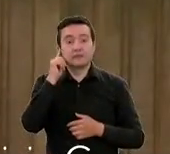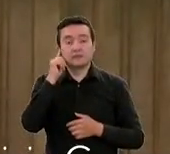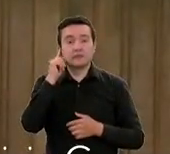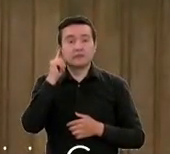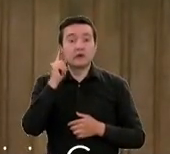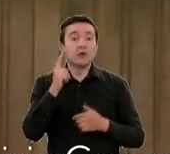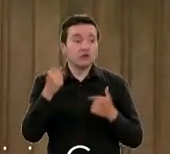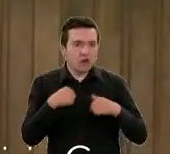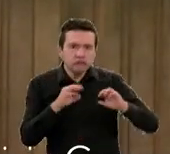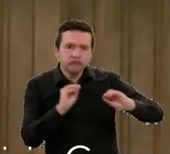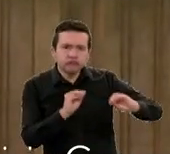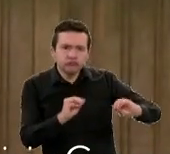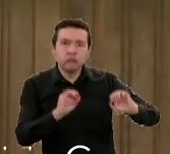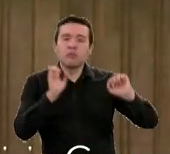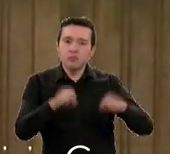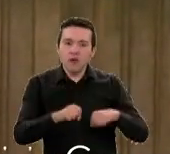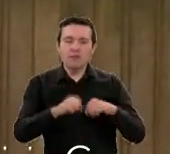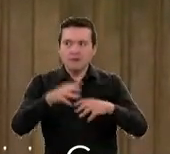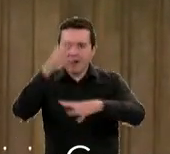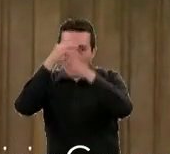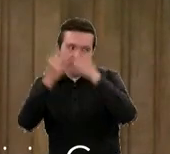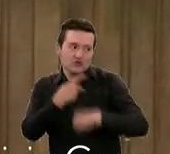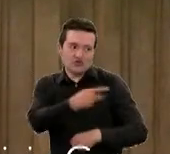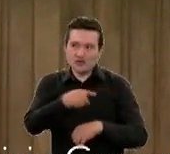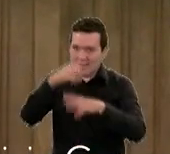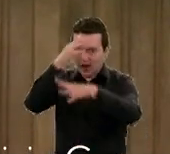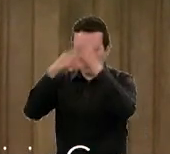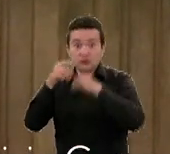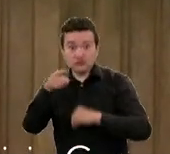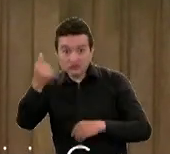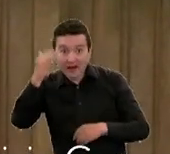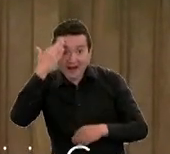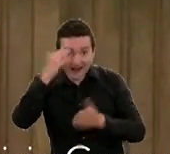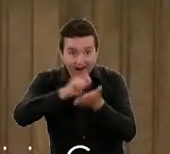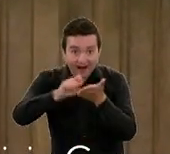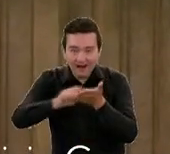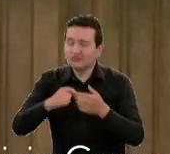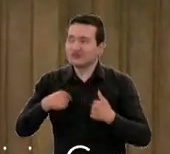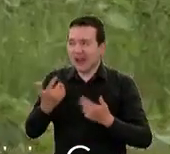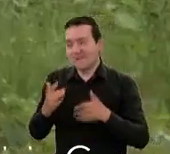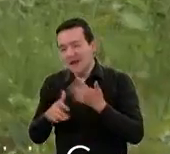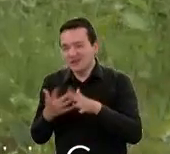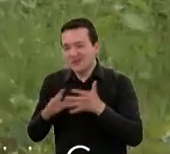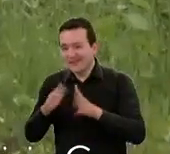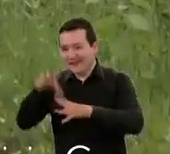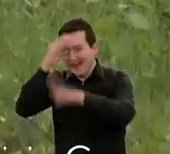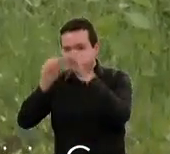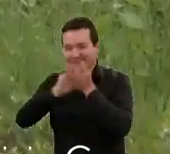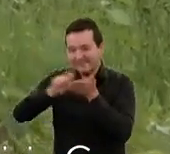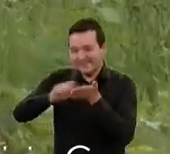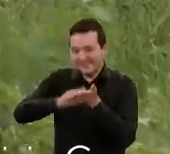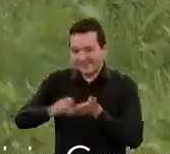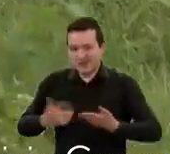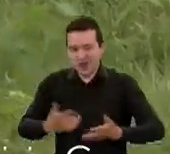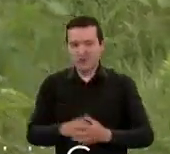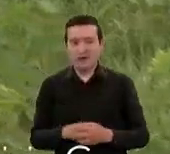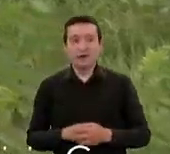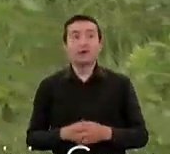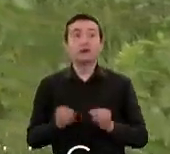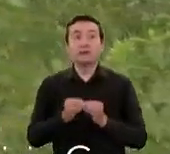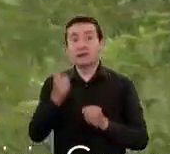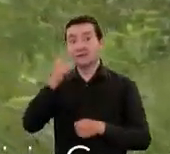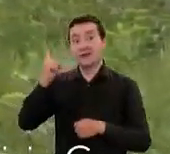escuchando, entonces ahí voy aprendiendo un poquito. ¿Y ya sabes medio escribir? Sí, ahí más o menos ya sé escribir. ¿Sí? Y hasta aquí, en esta silla,